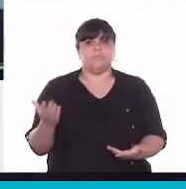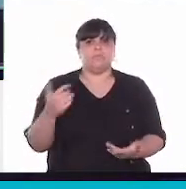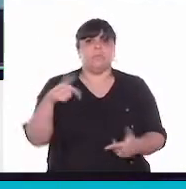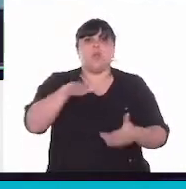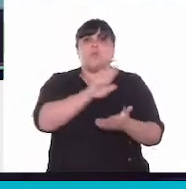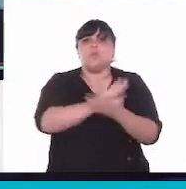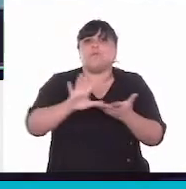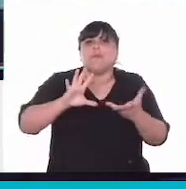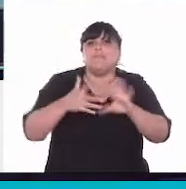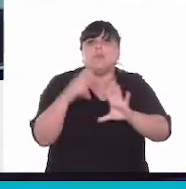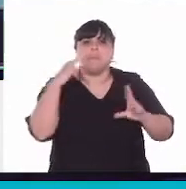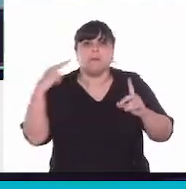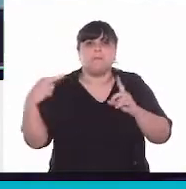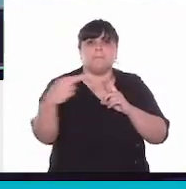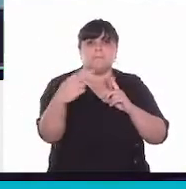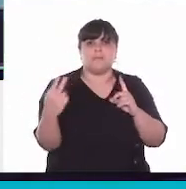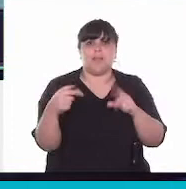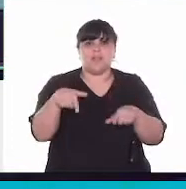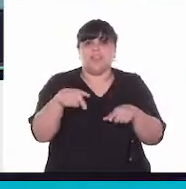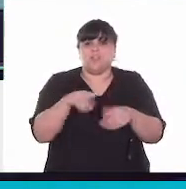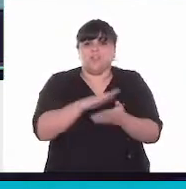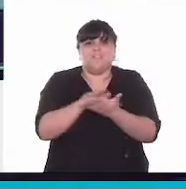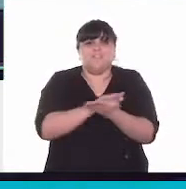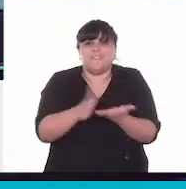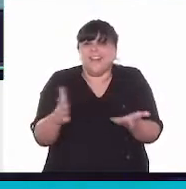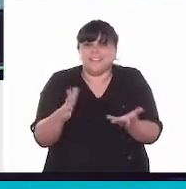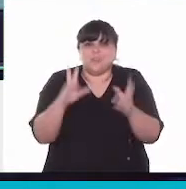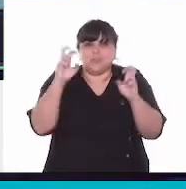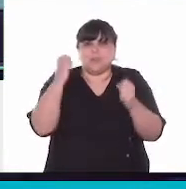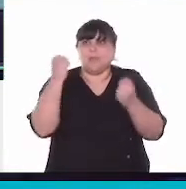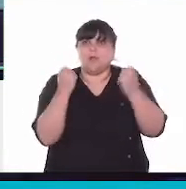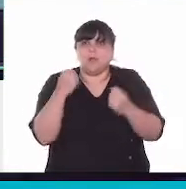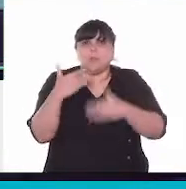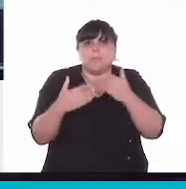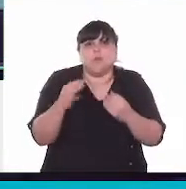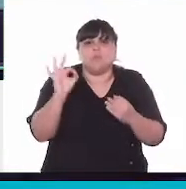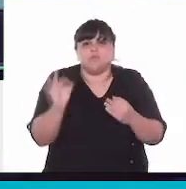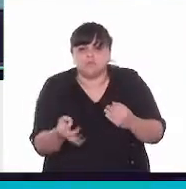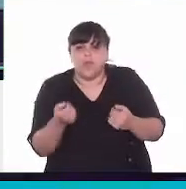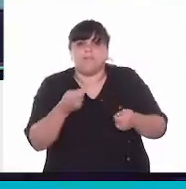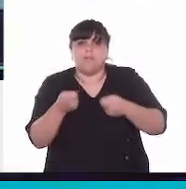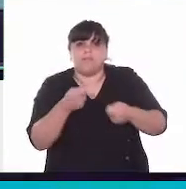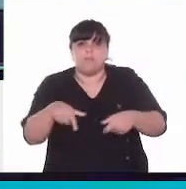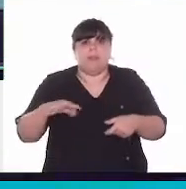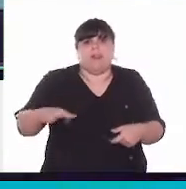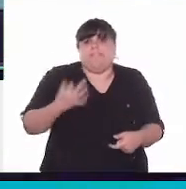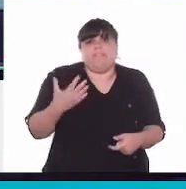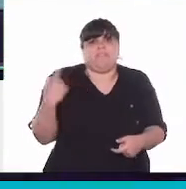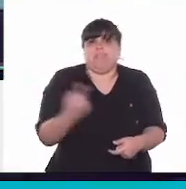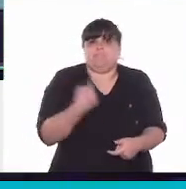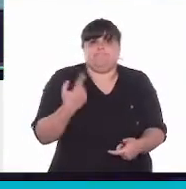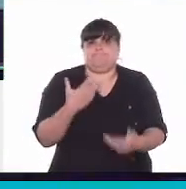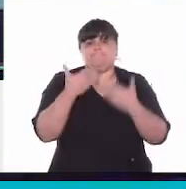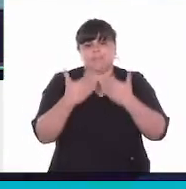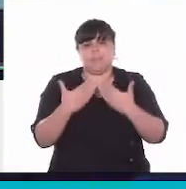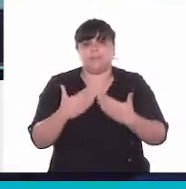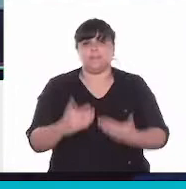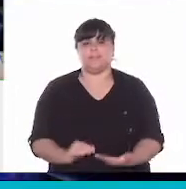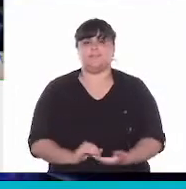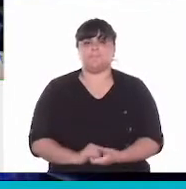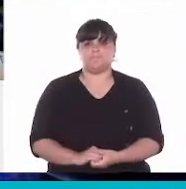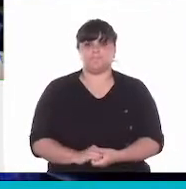nueva realidad ya que son herramientas básicas para afrontar nuestra vida Muchas gracias